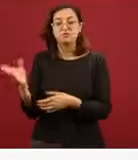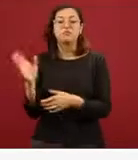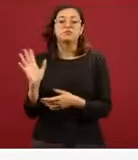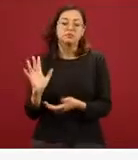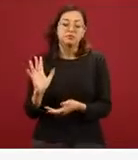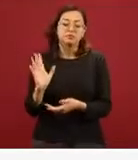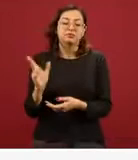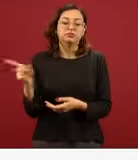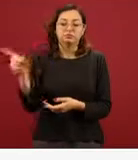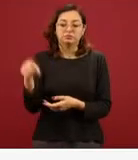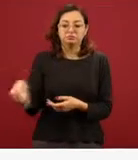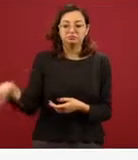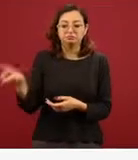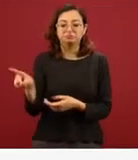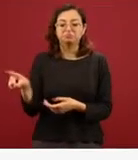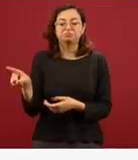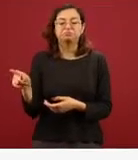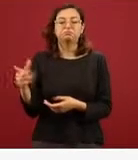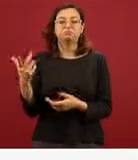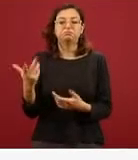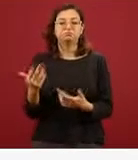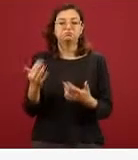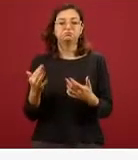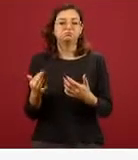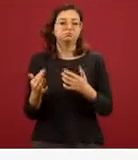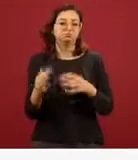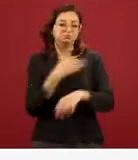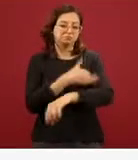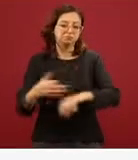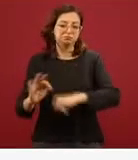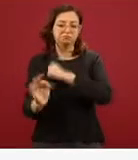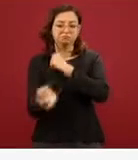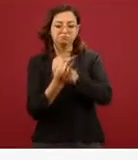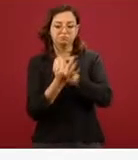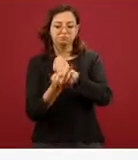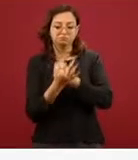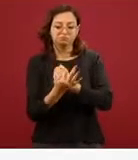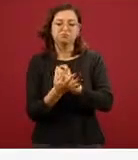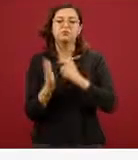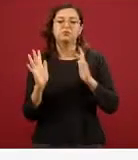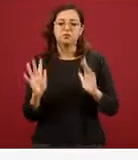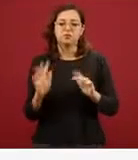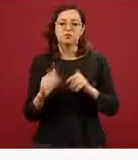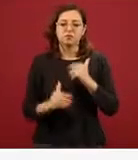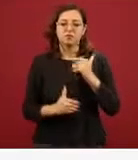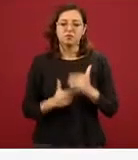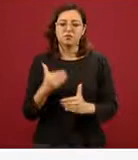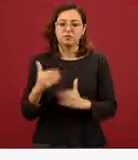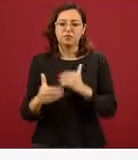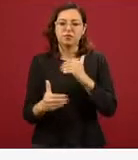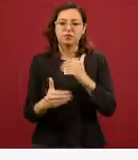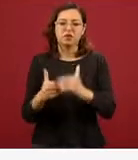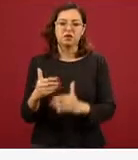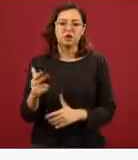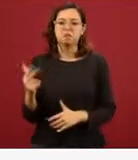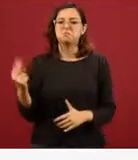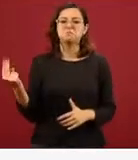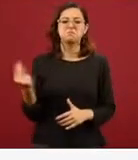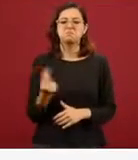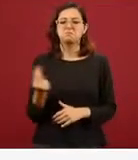puedan apoyarse en su familia, en su comunidad, puede ser que no necesiten estar